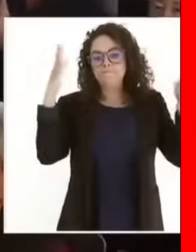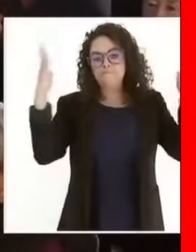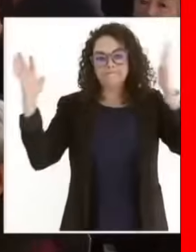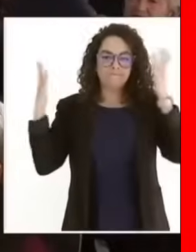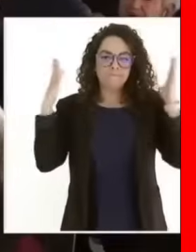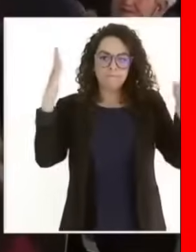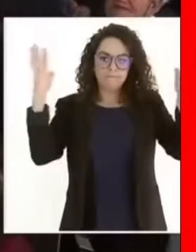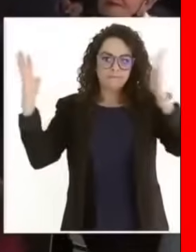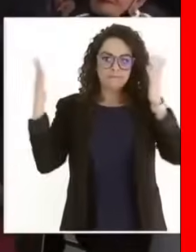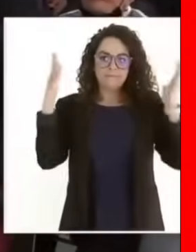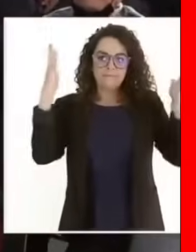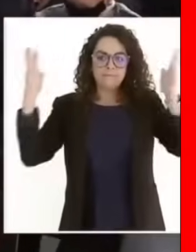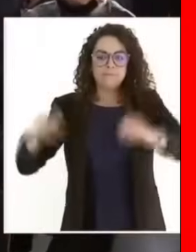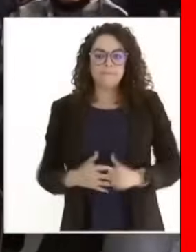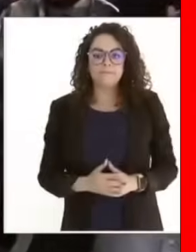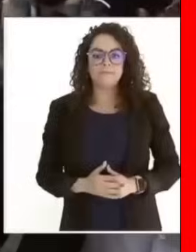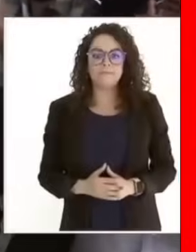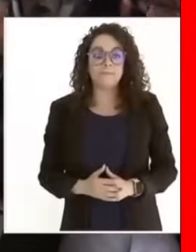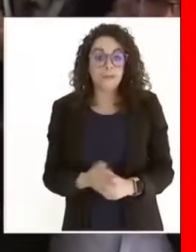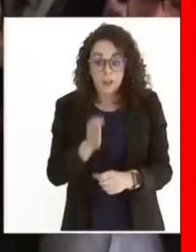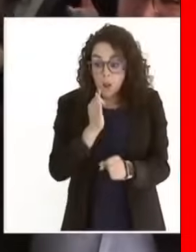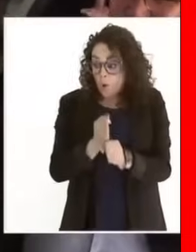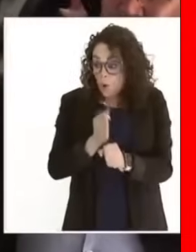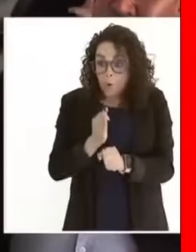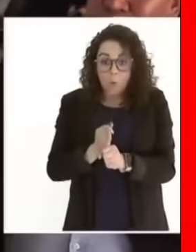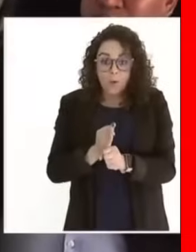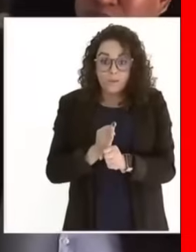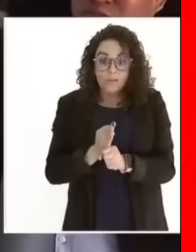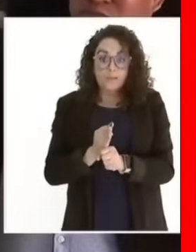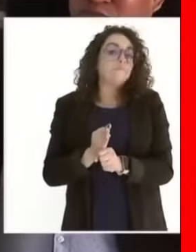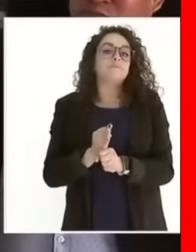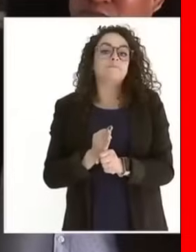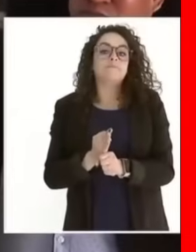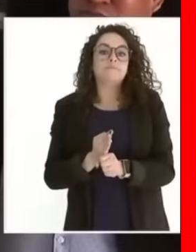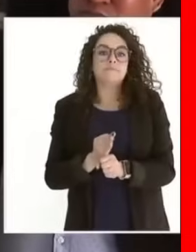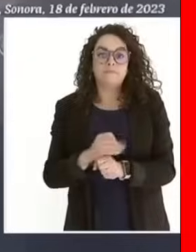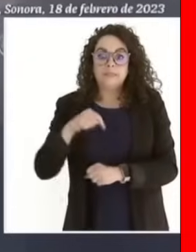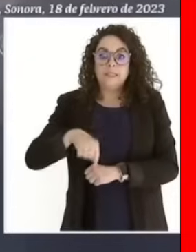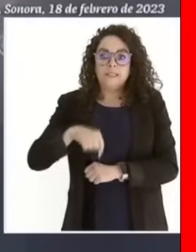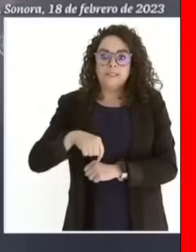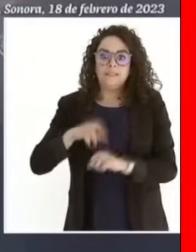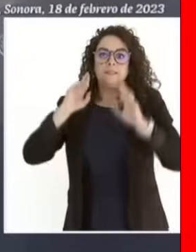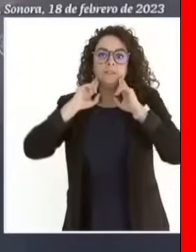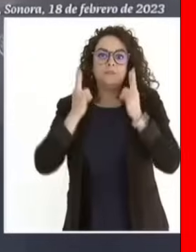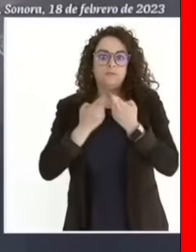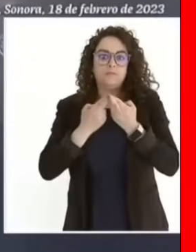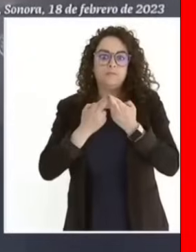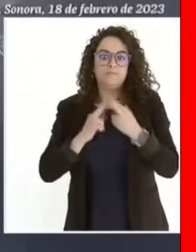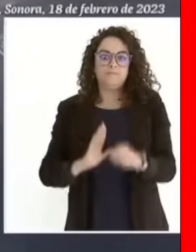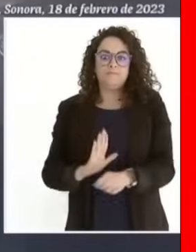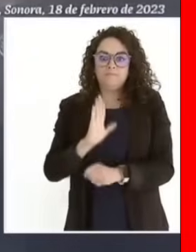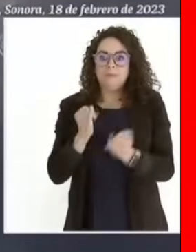petróleo lo que estamos haciendo ahora guardadas las proporciones y